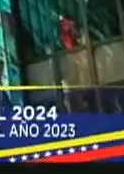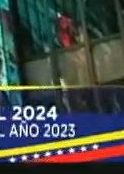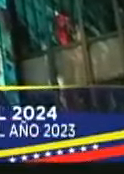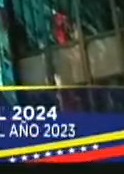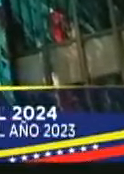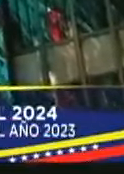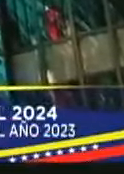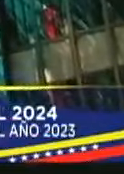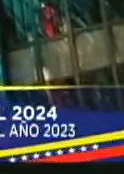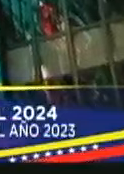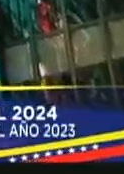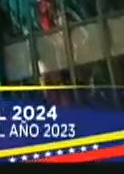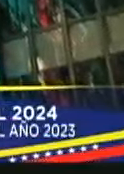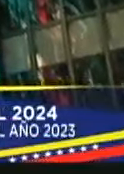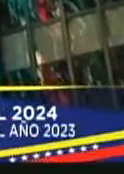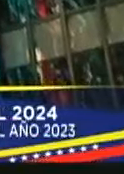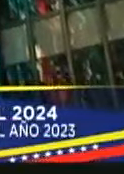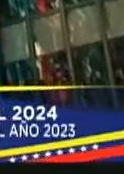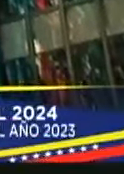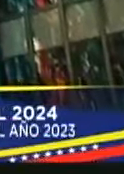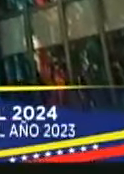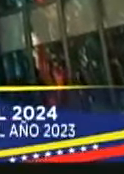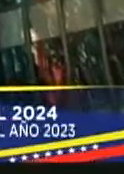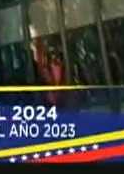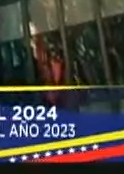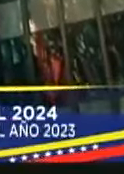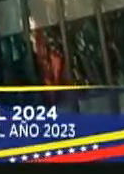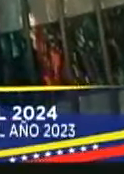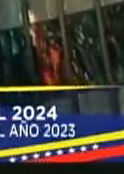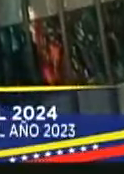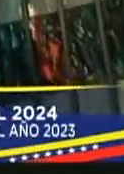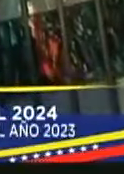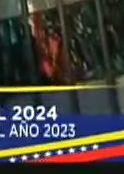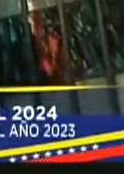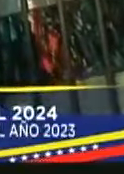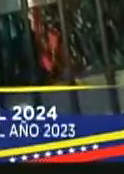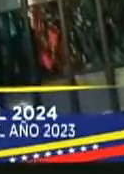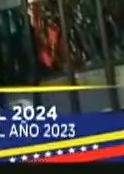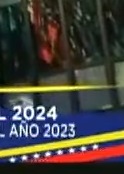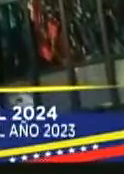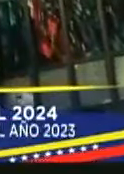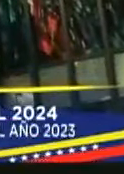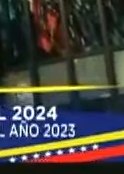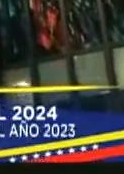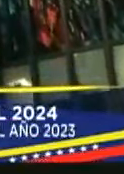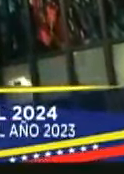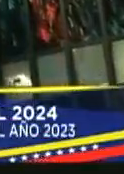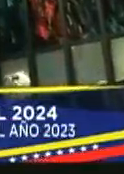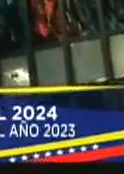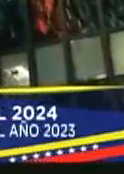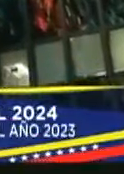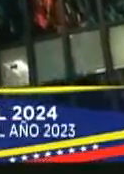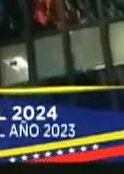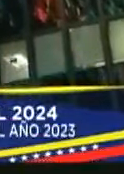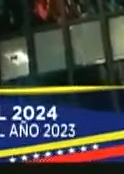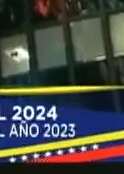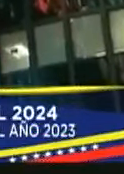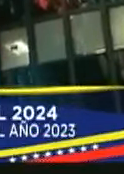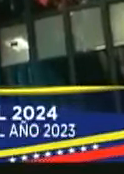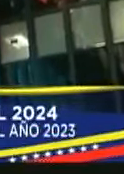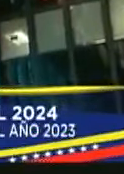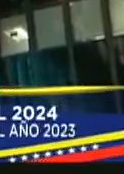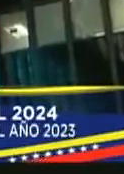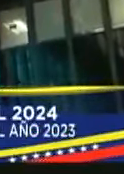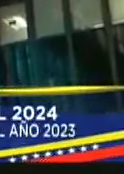supremacía constitucional y al principio de la legalidad, a esta constitución, imparte la justicia a tiempo y justo, pues